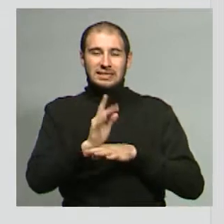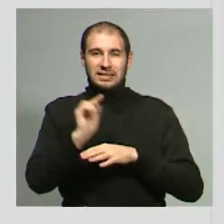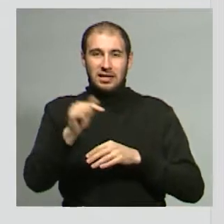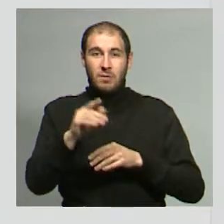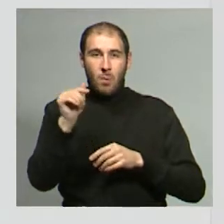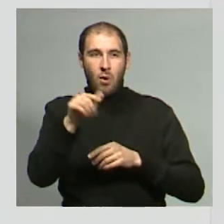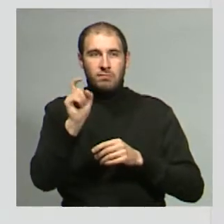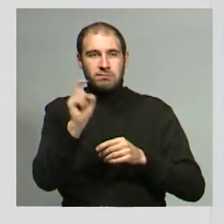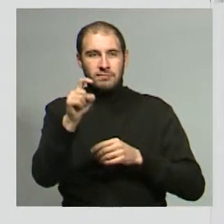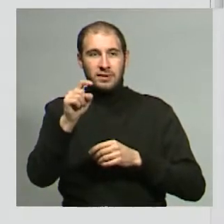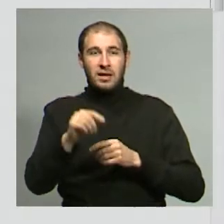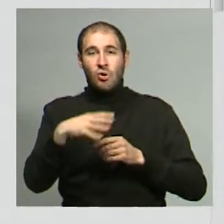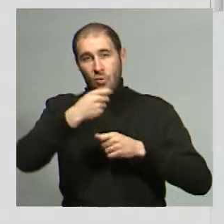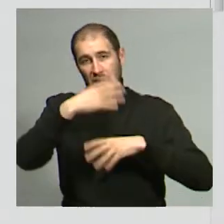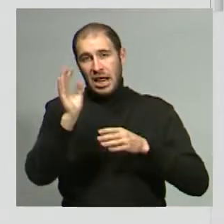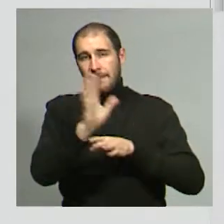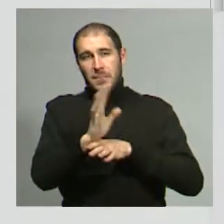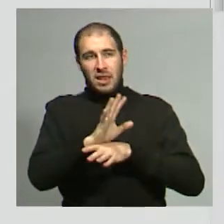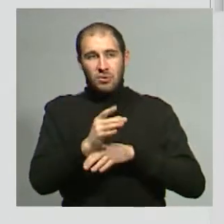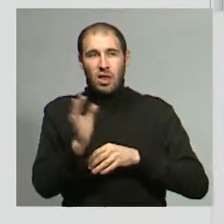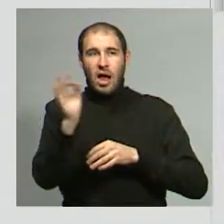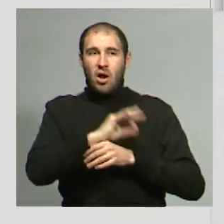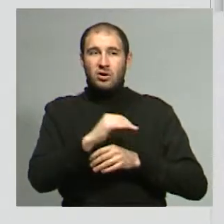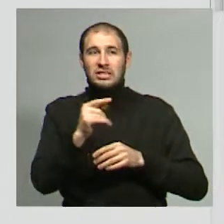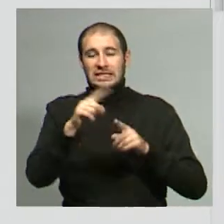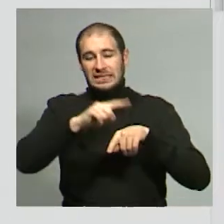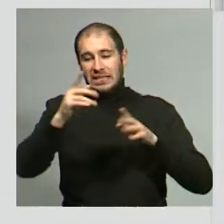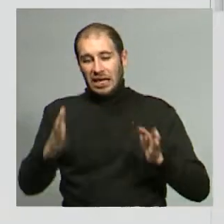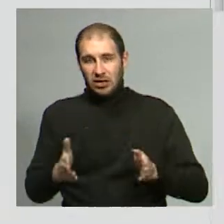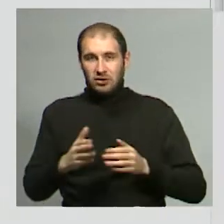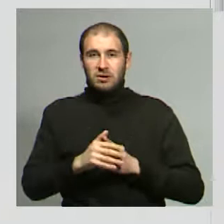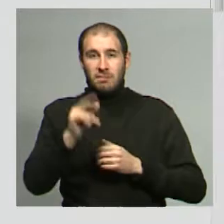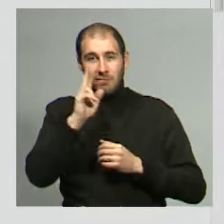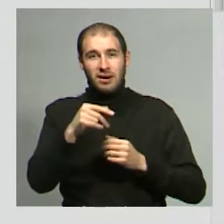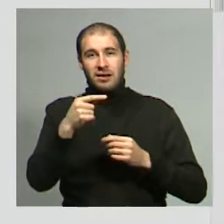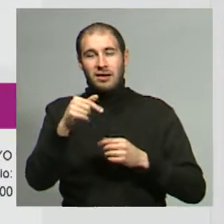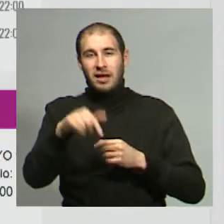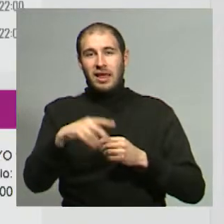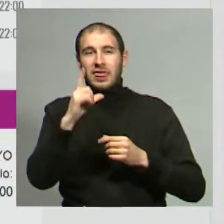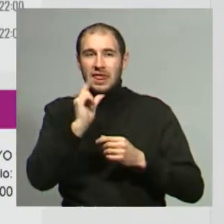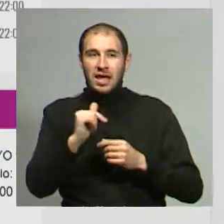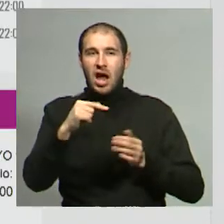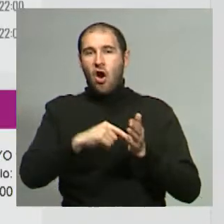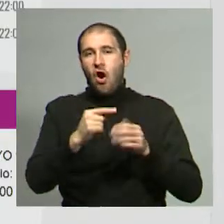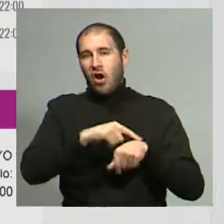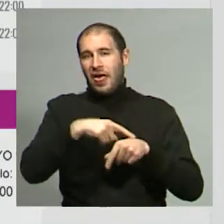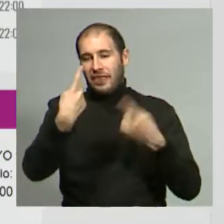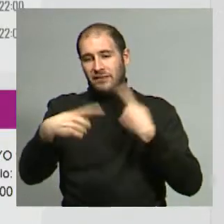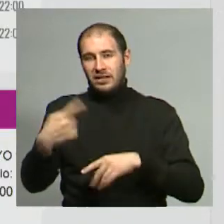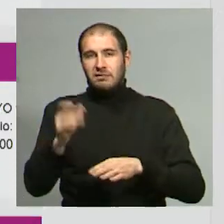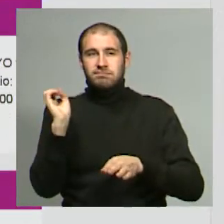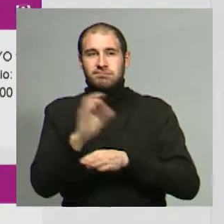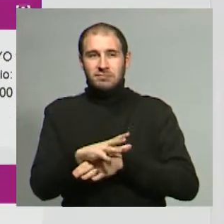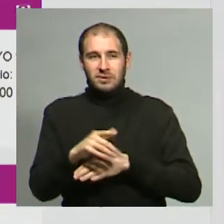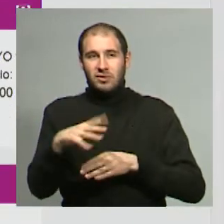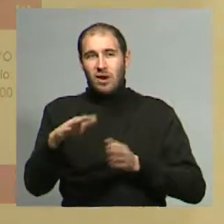Vos haces clic en cualquiera de las películas o de los ciclos y puedes ver los diferentes días y horarios en que se va a estar